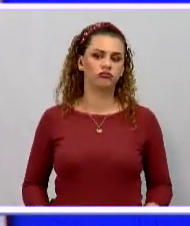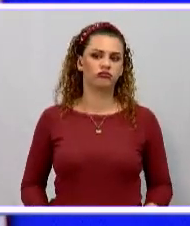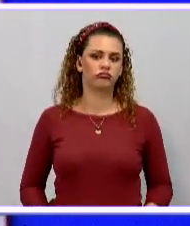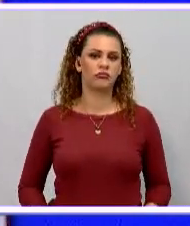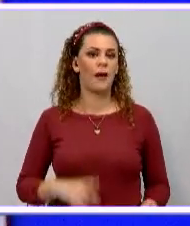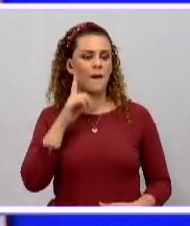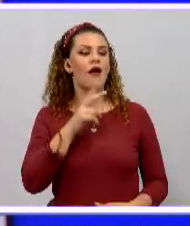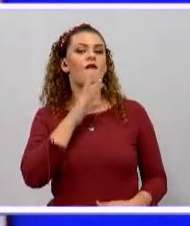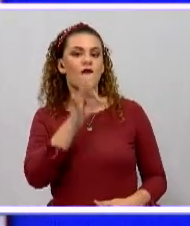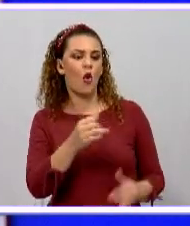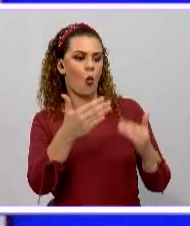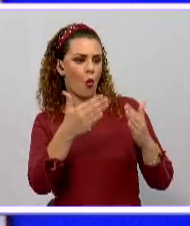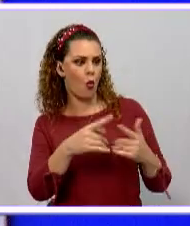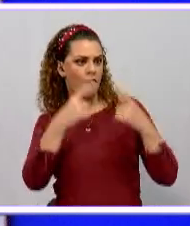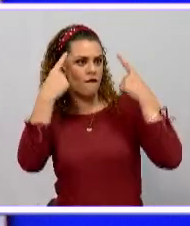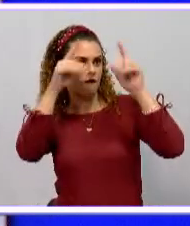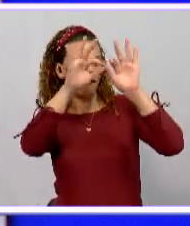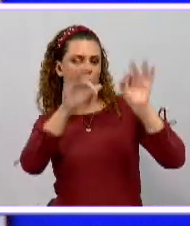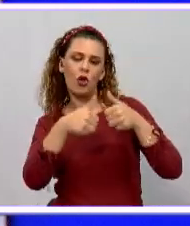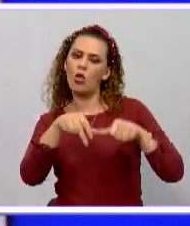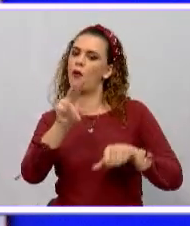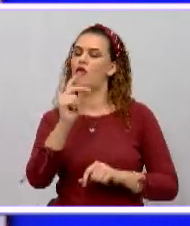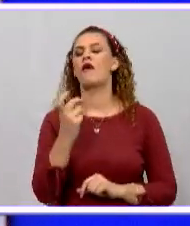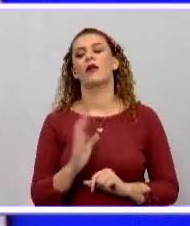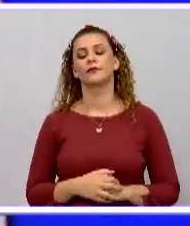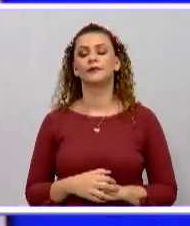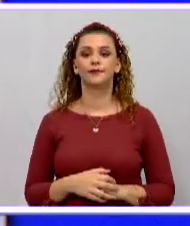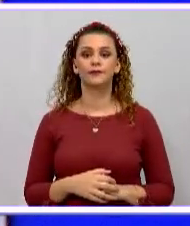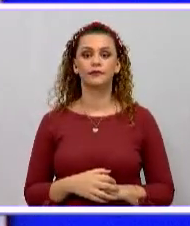para selección o sea una realidad de de jugador de figura todavía bueno qué que por cierto